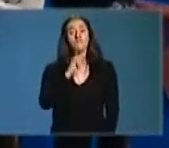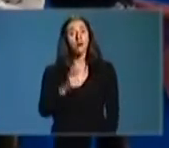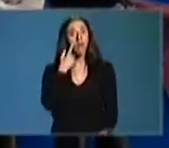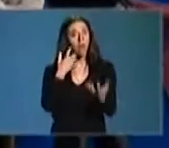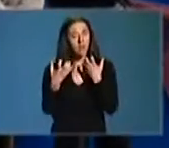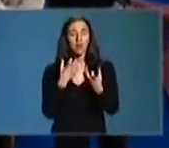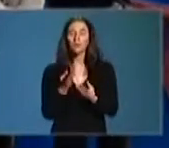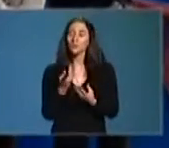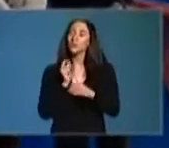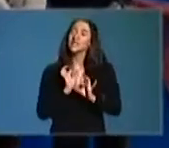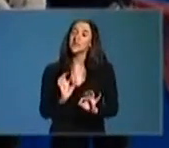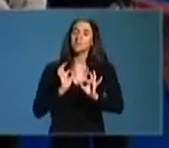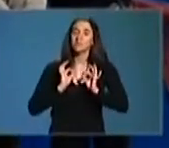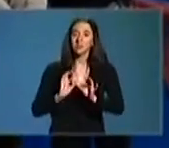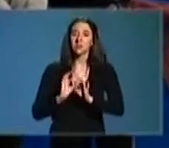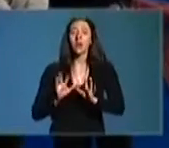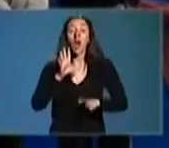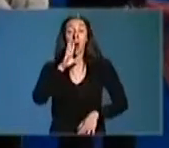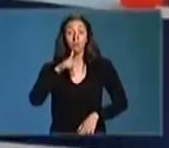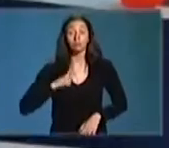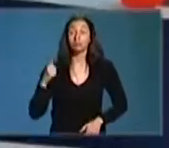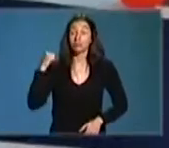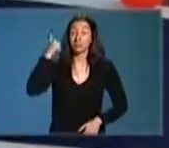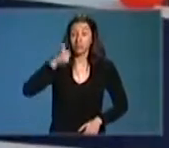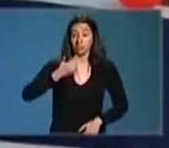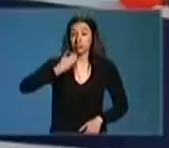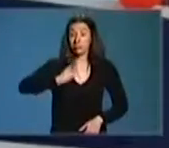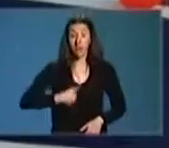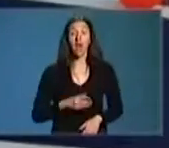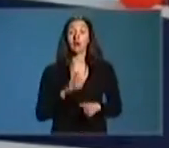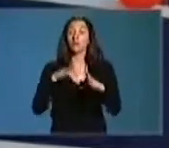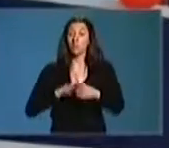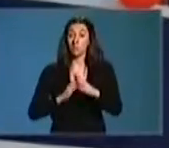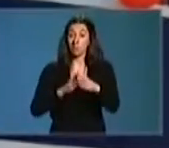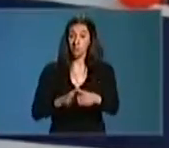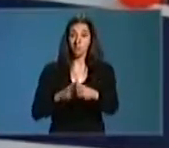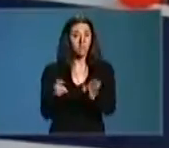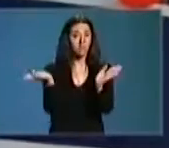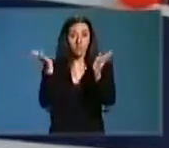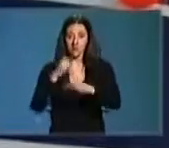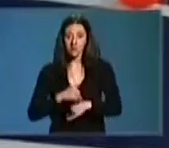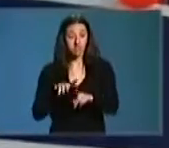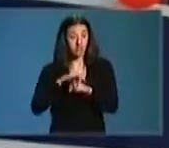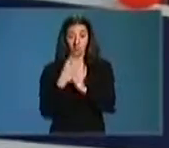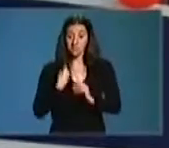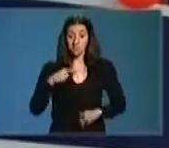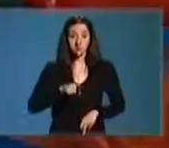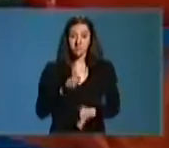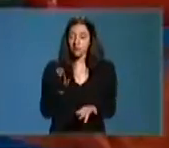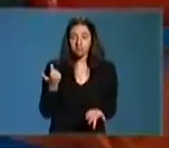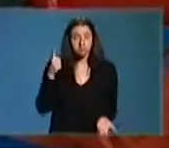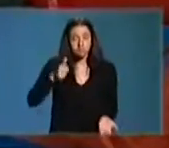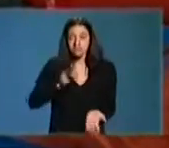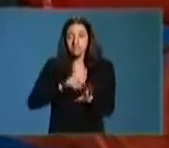especial desde 1989 data la que se votó último barco construido por un astillero do pobo no se vivía momentos como éste